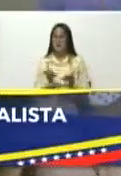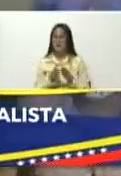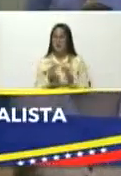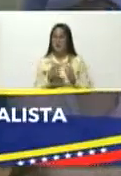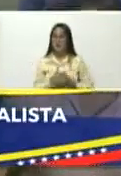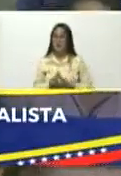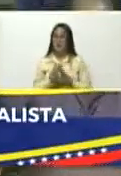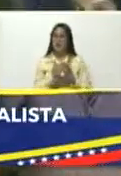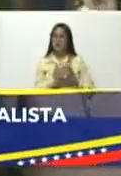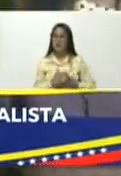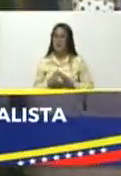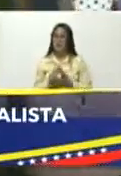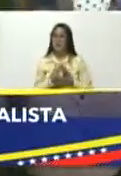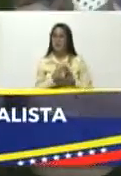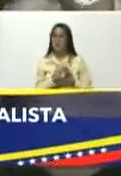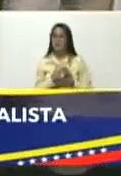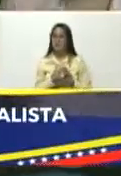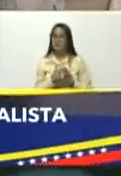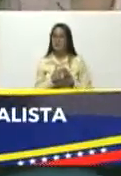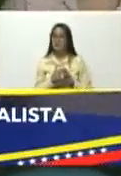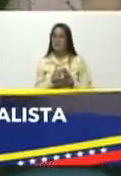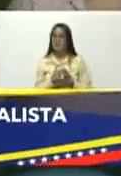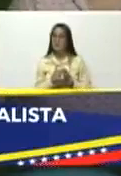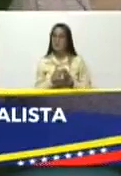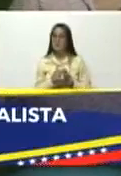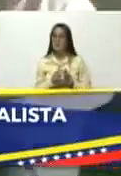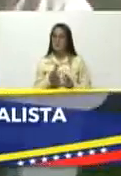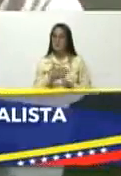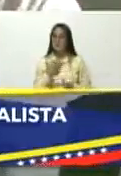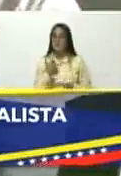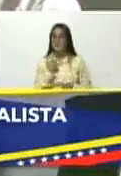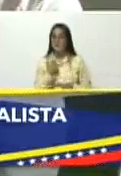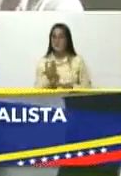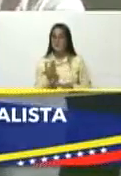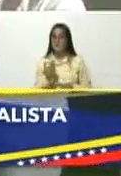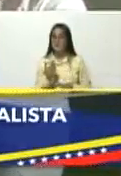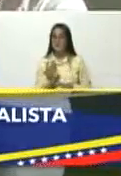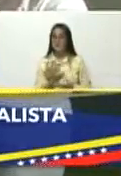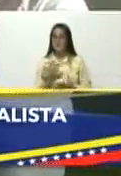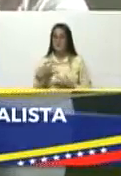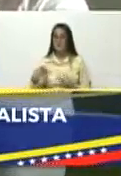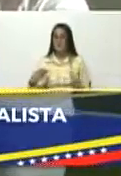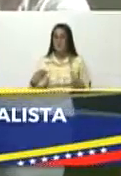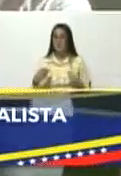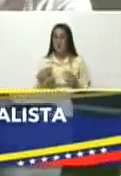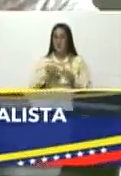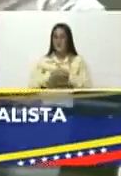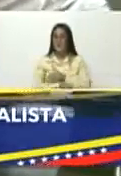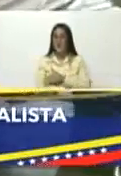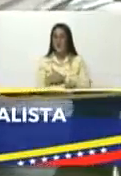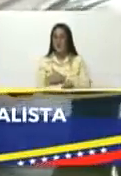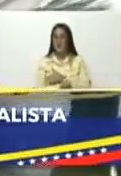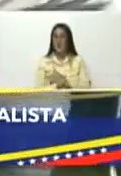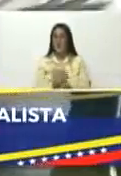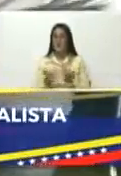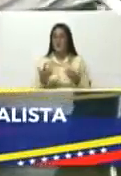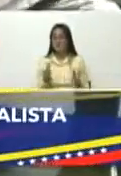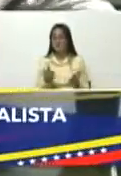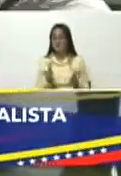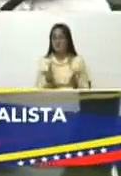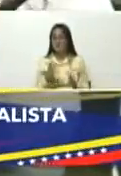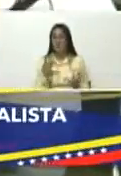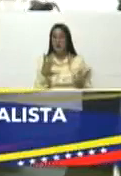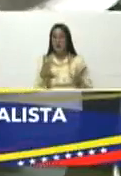comunidades de este punto y círculo de esta base de misiones, podemos decir que en lactancia materna y parto humanizado estamos aproximadamente en